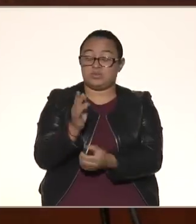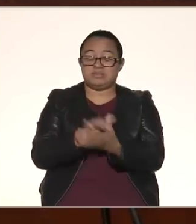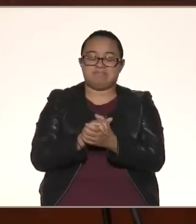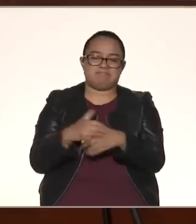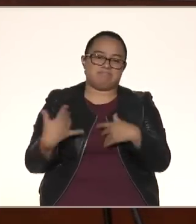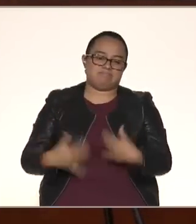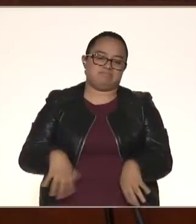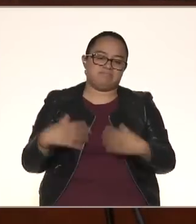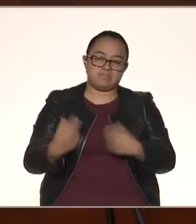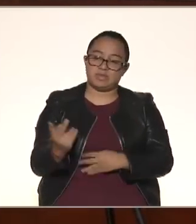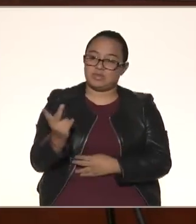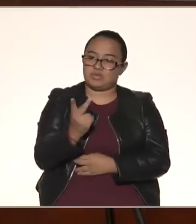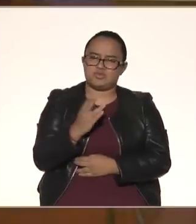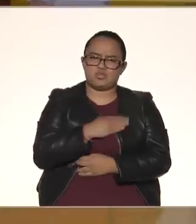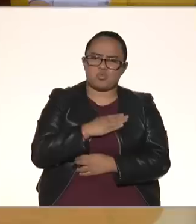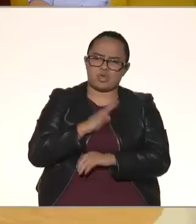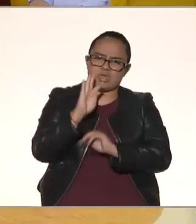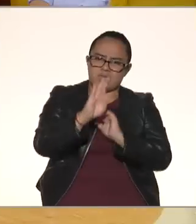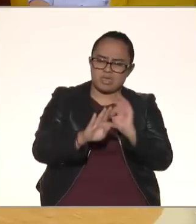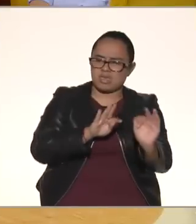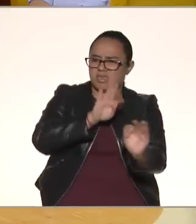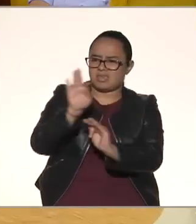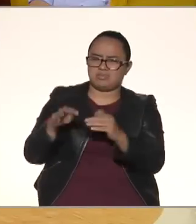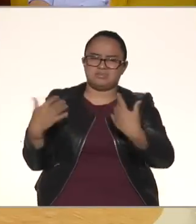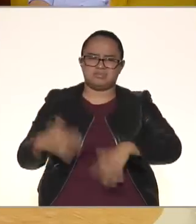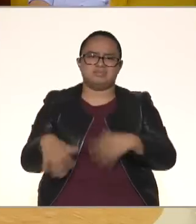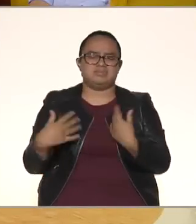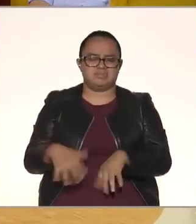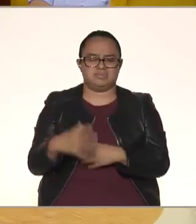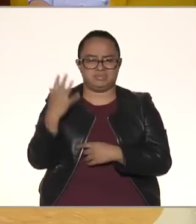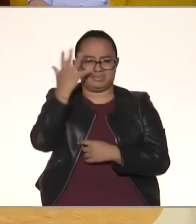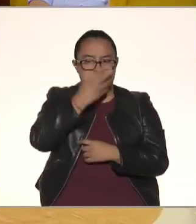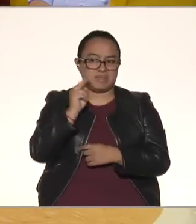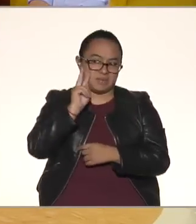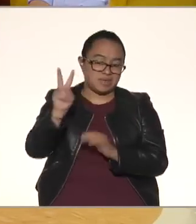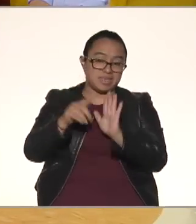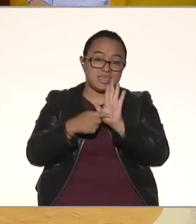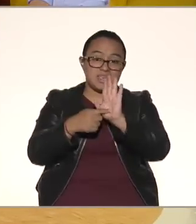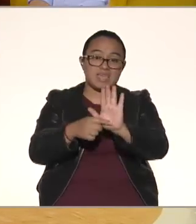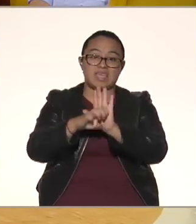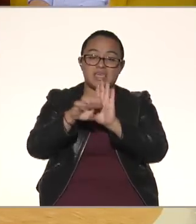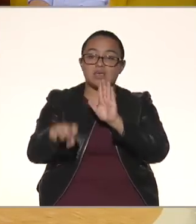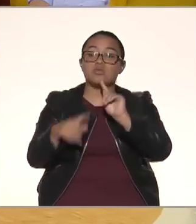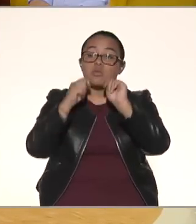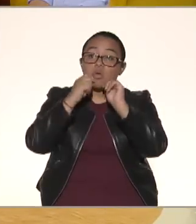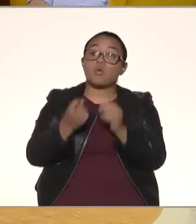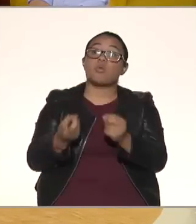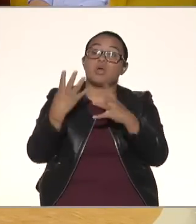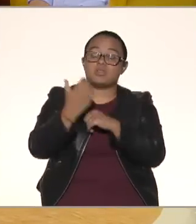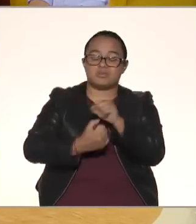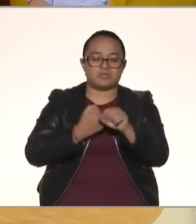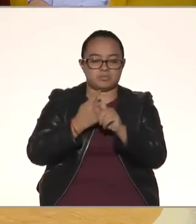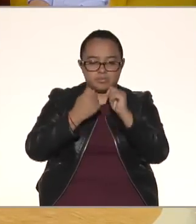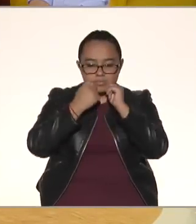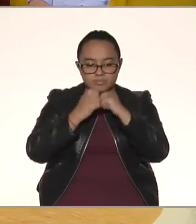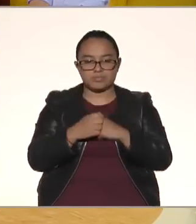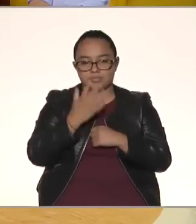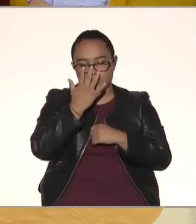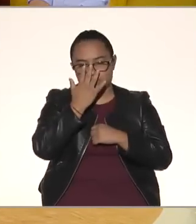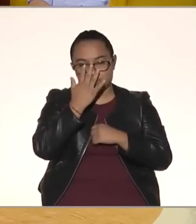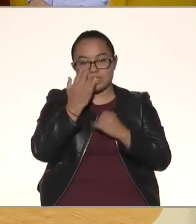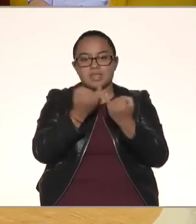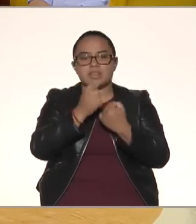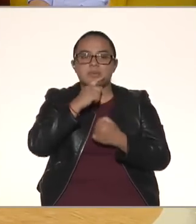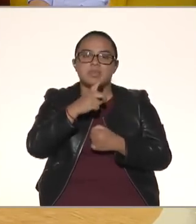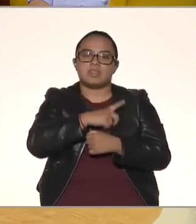pues sí, llenos de generosidad, la verdad, ahí está un claro ejemplo, de que no importan los años. Sí, yo creo que es una práctica constante,